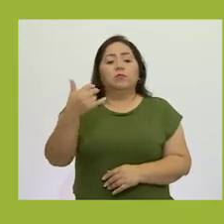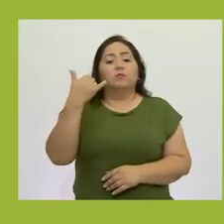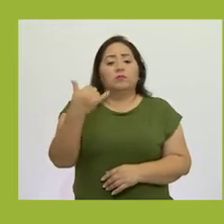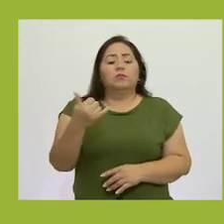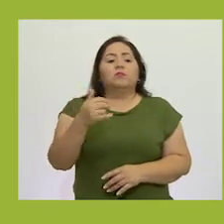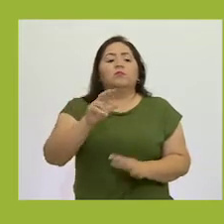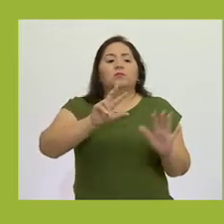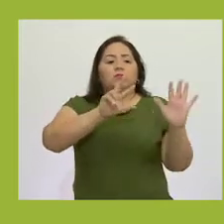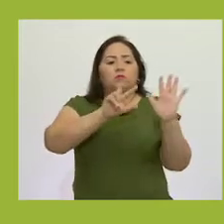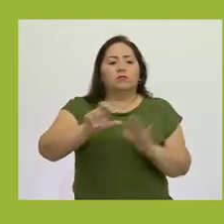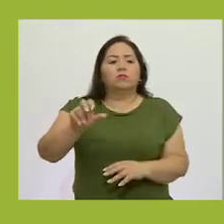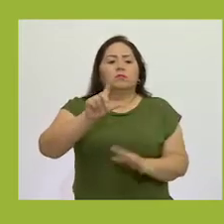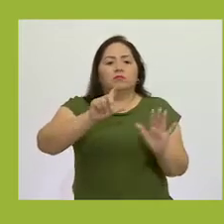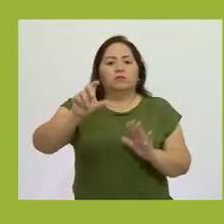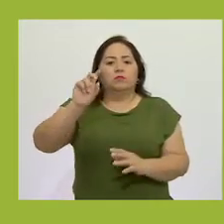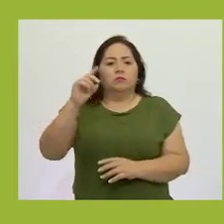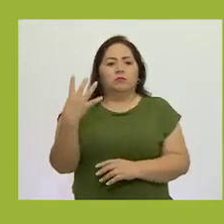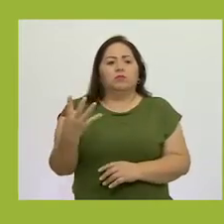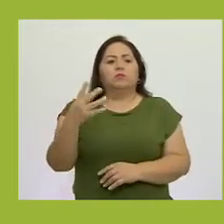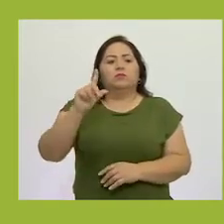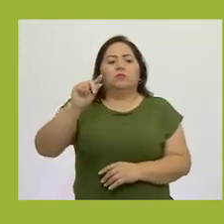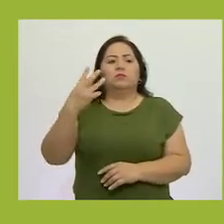800-288-6688 y